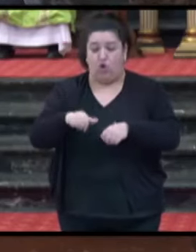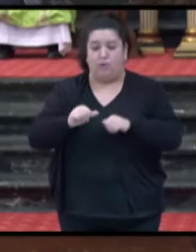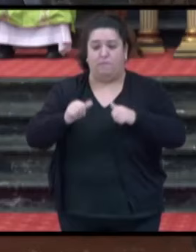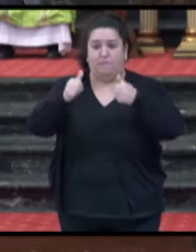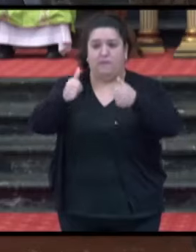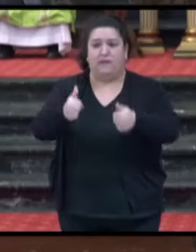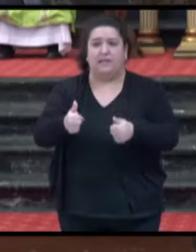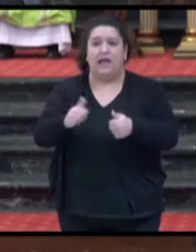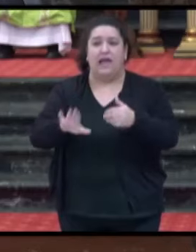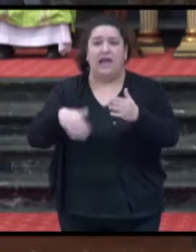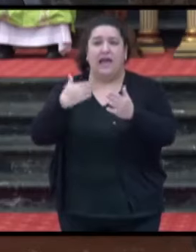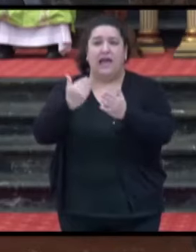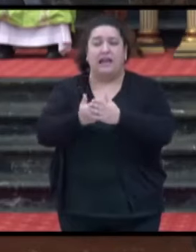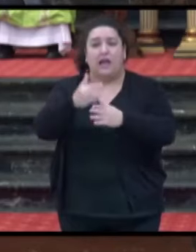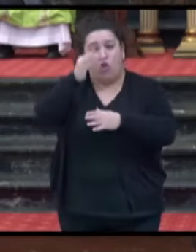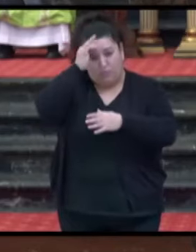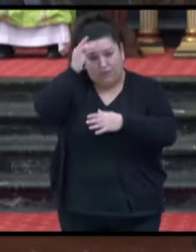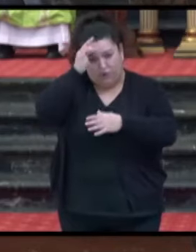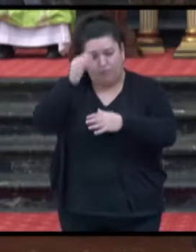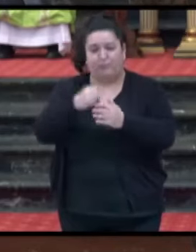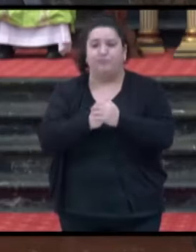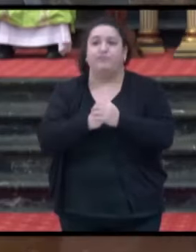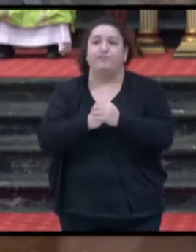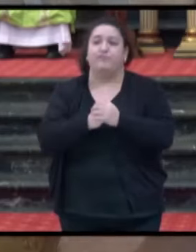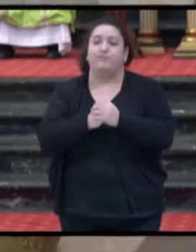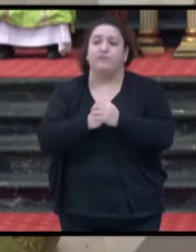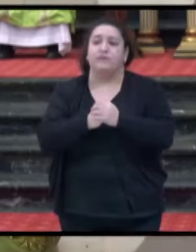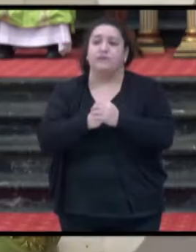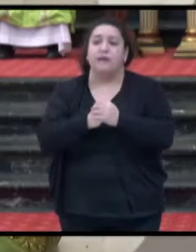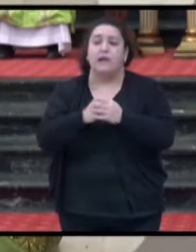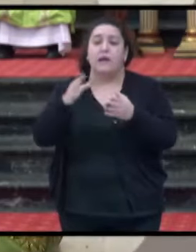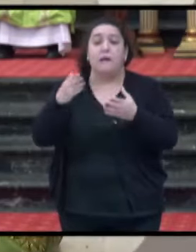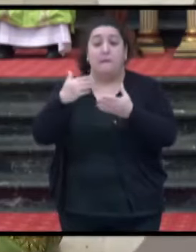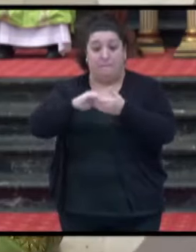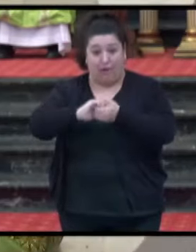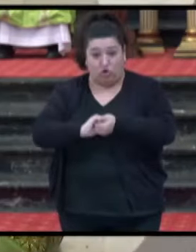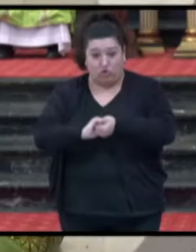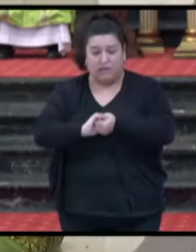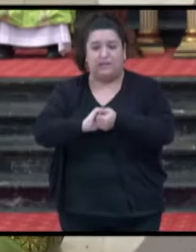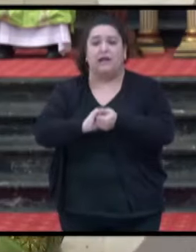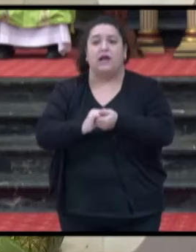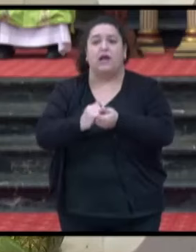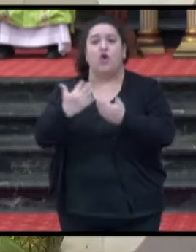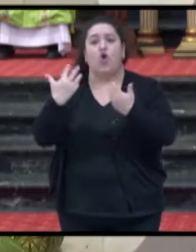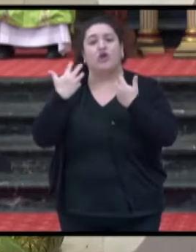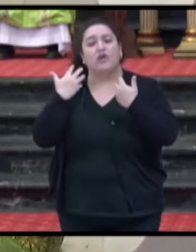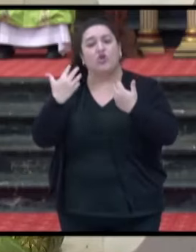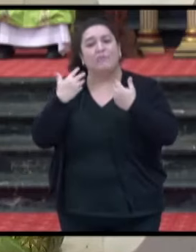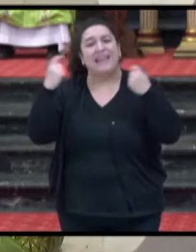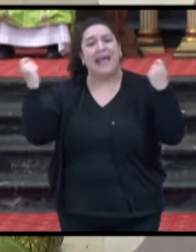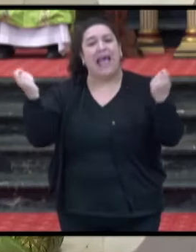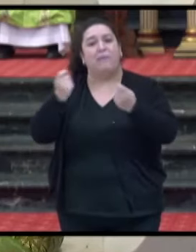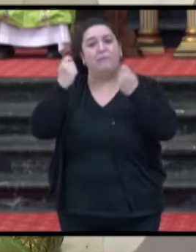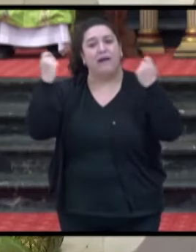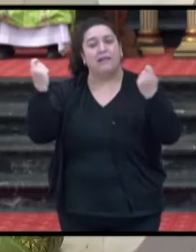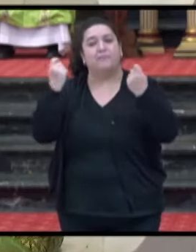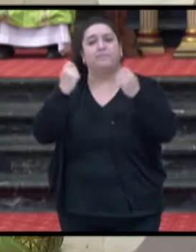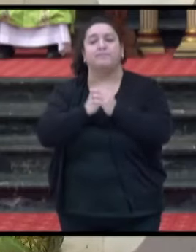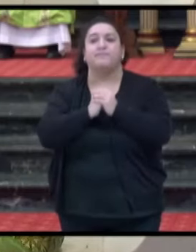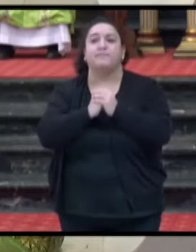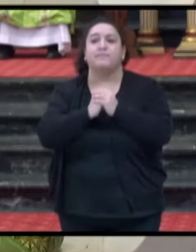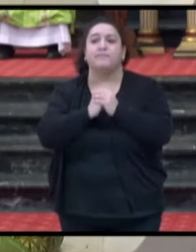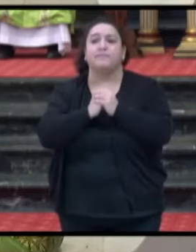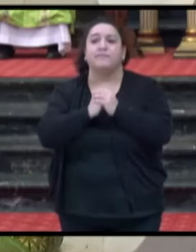al próximo domingo manos unidas nos recomienda en su campaña